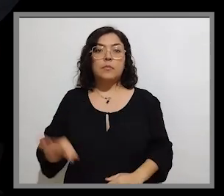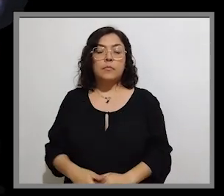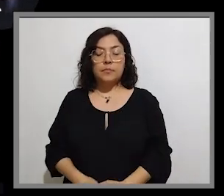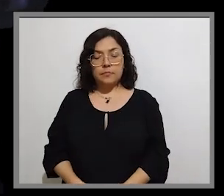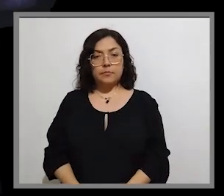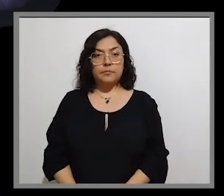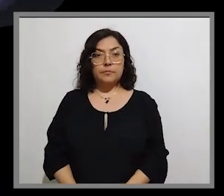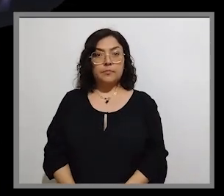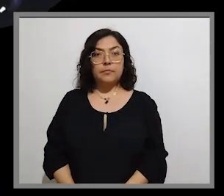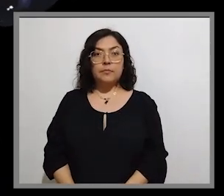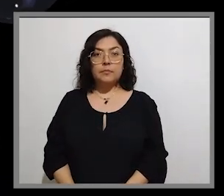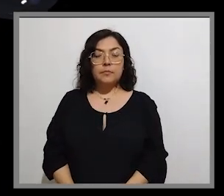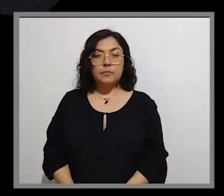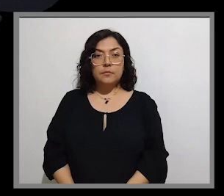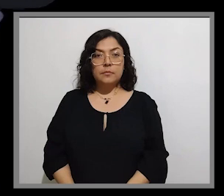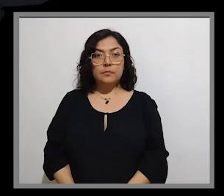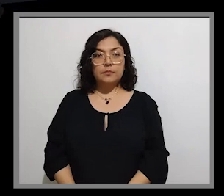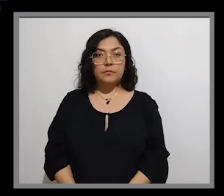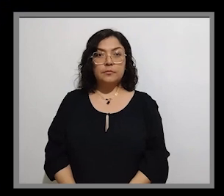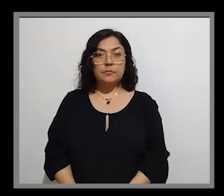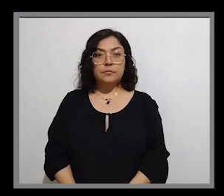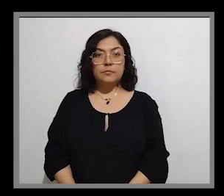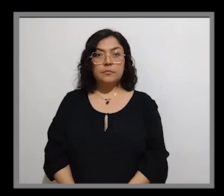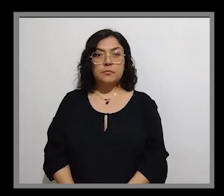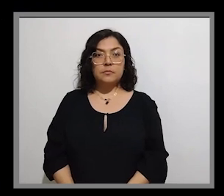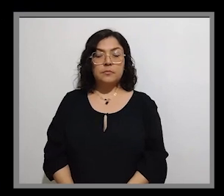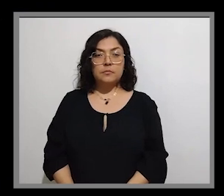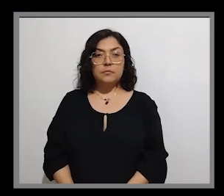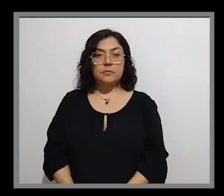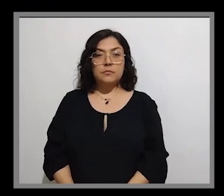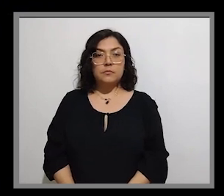como laurna.programa radiofónico del IEC, en Instagram,